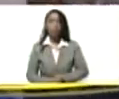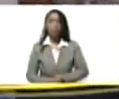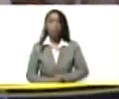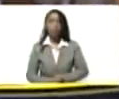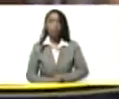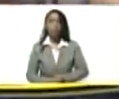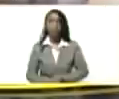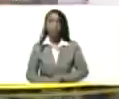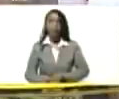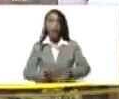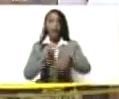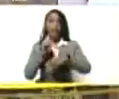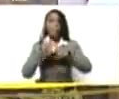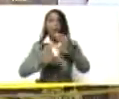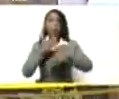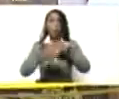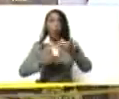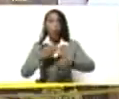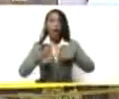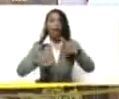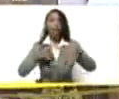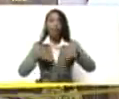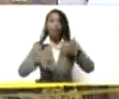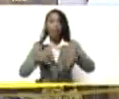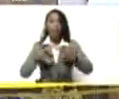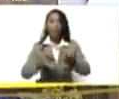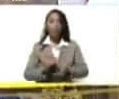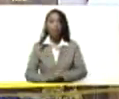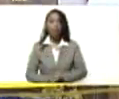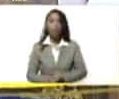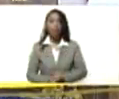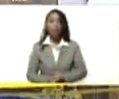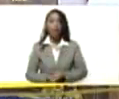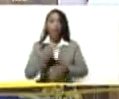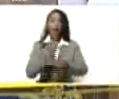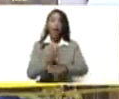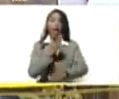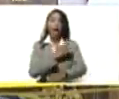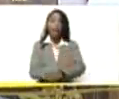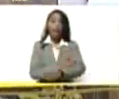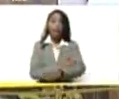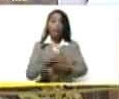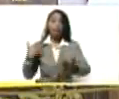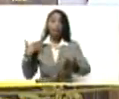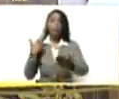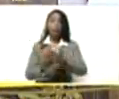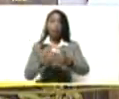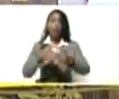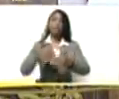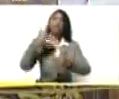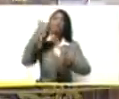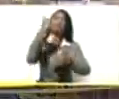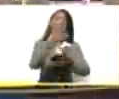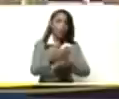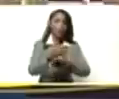fue una secuencia de eventos el antes el durante y el después